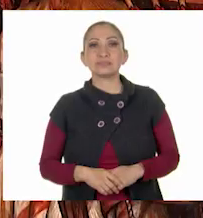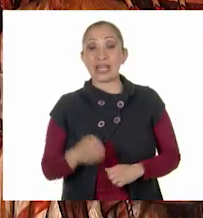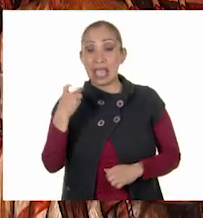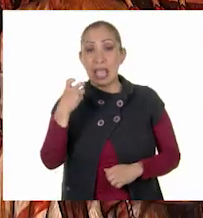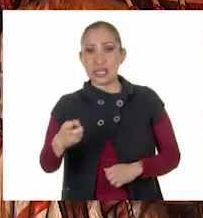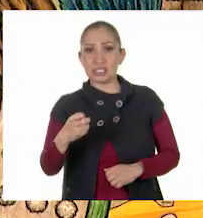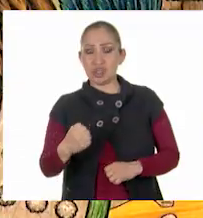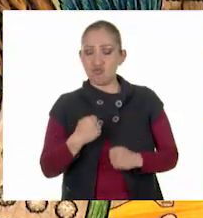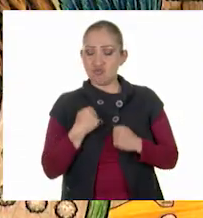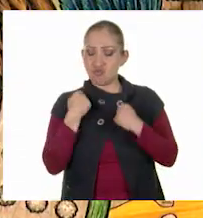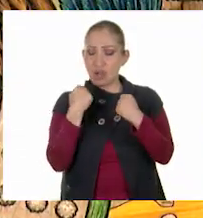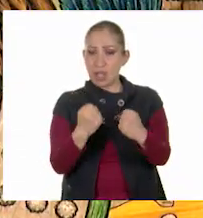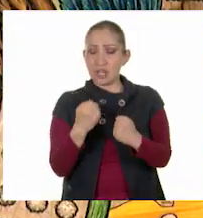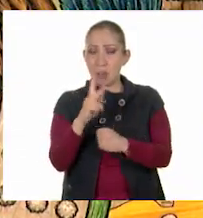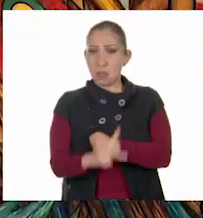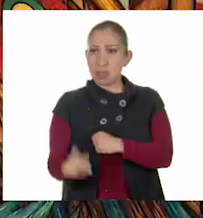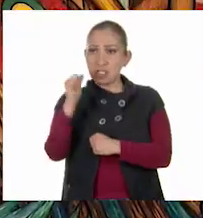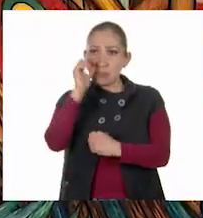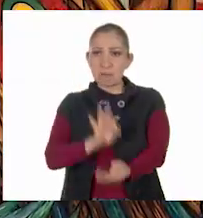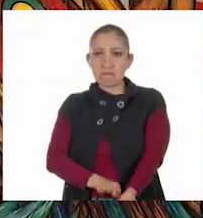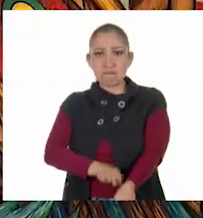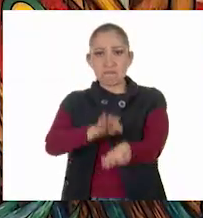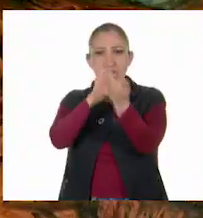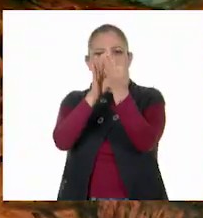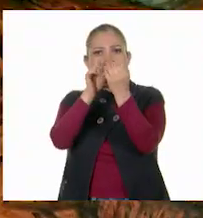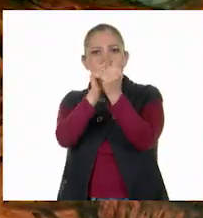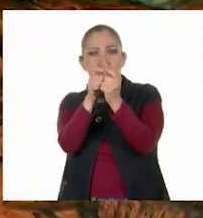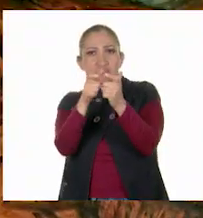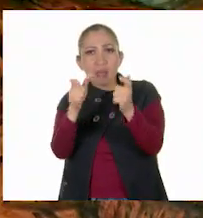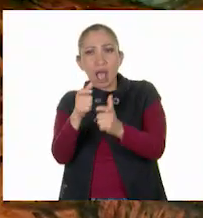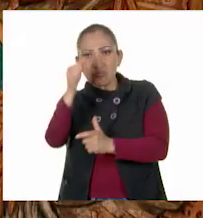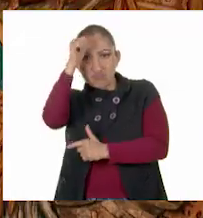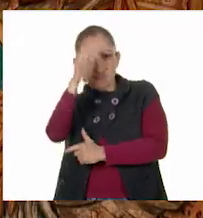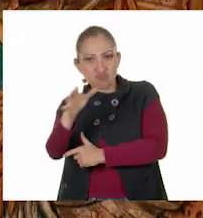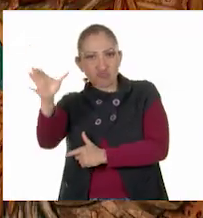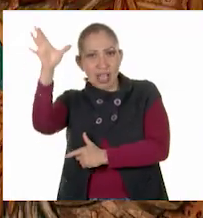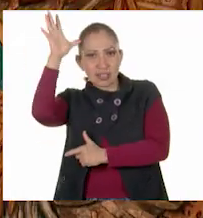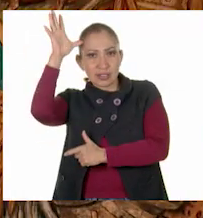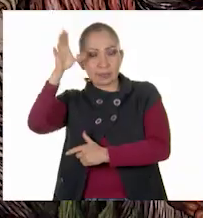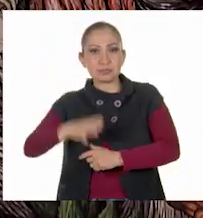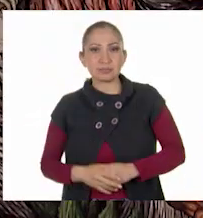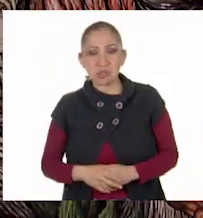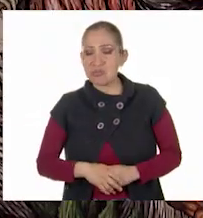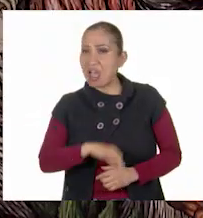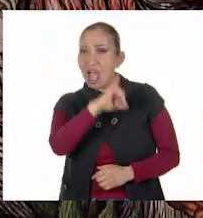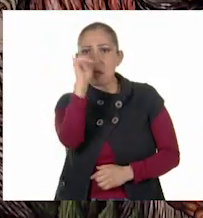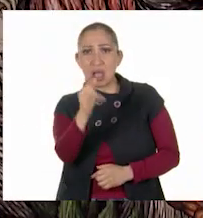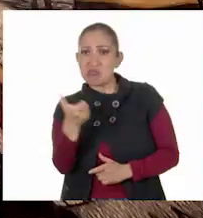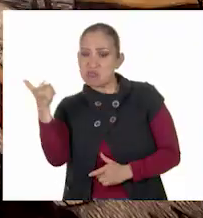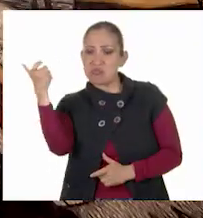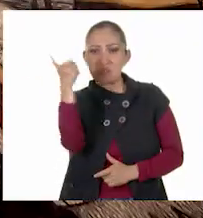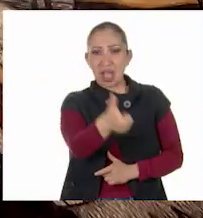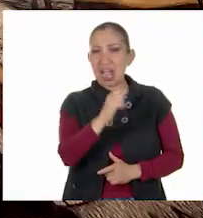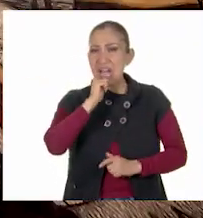Ese aguerrido pueblo se midió siempre cara a cara con la gran Tenochtitlan. Nunca pagó